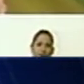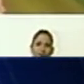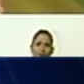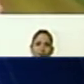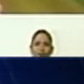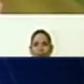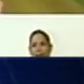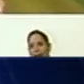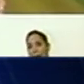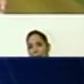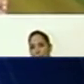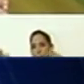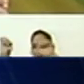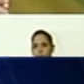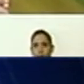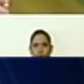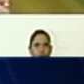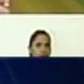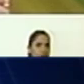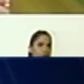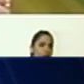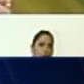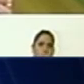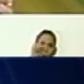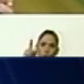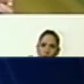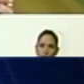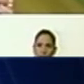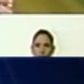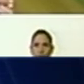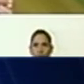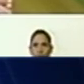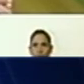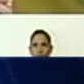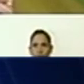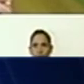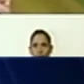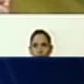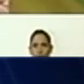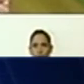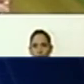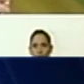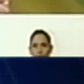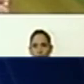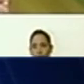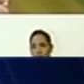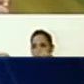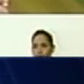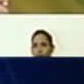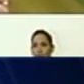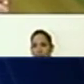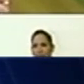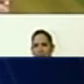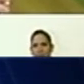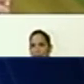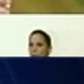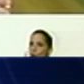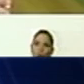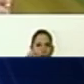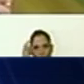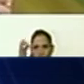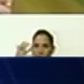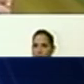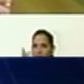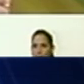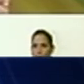fracaso. Desespero total, fracaso total. El desespero no es buen consejero cuando se